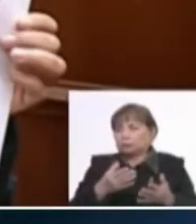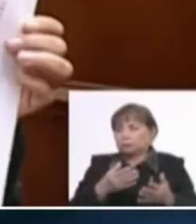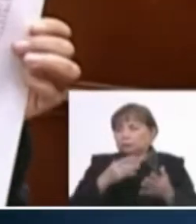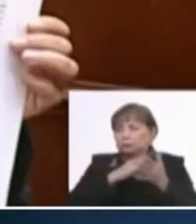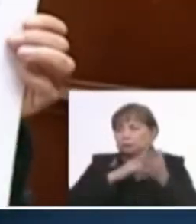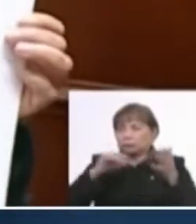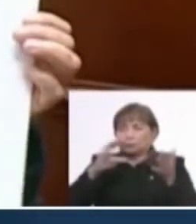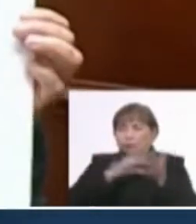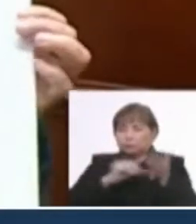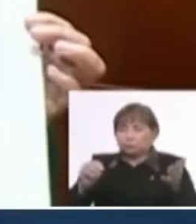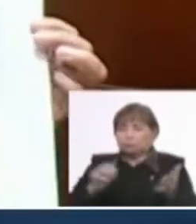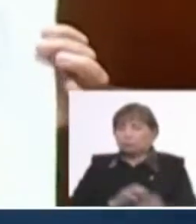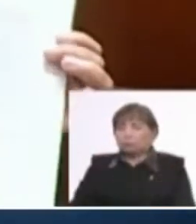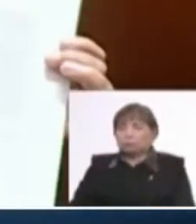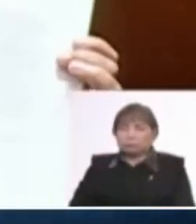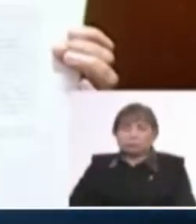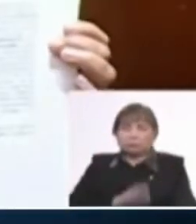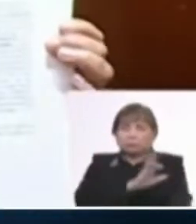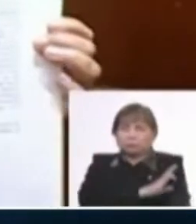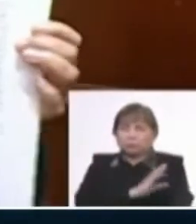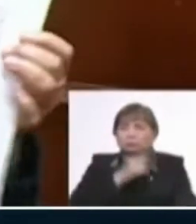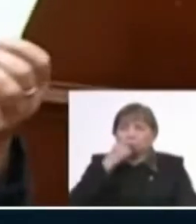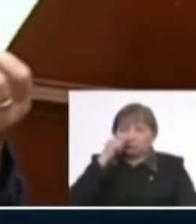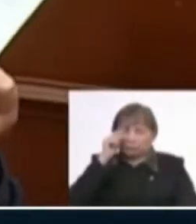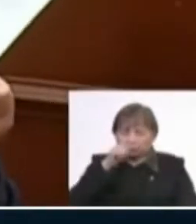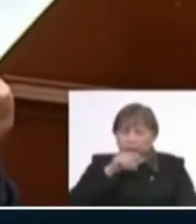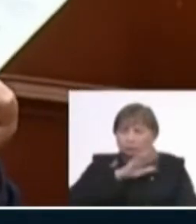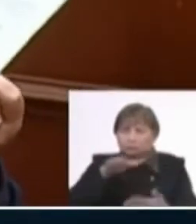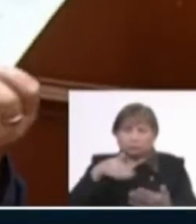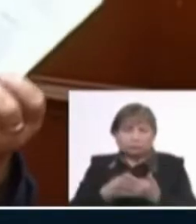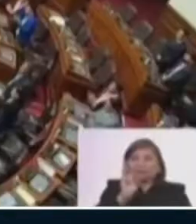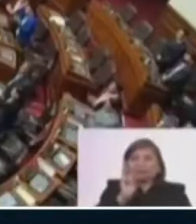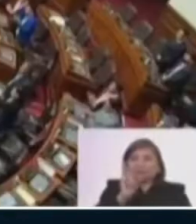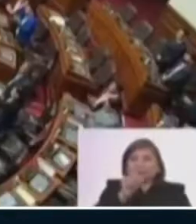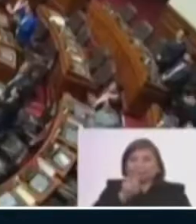también, pues habría que defenderlo.